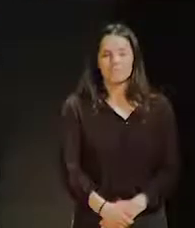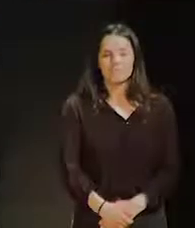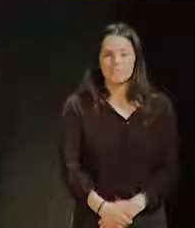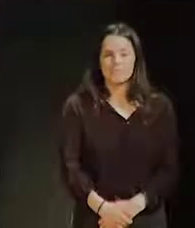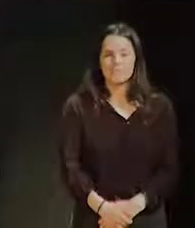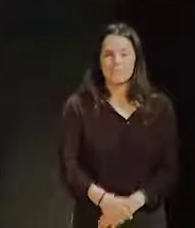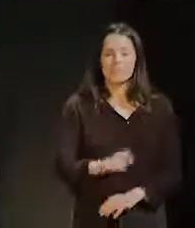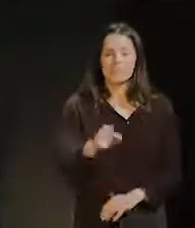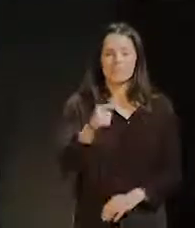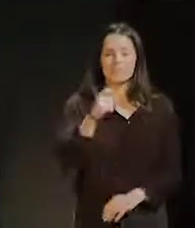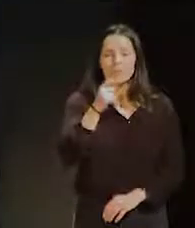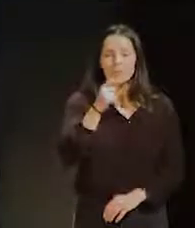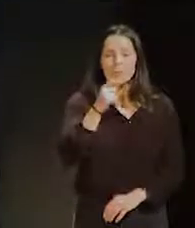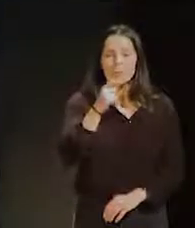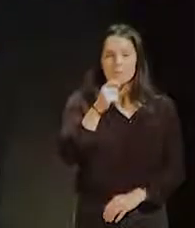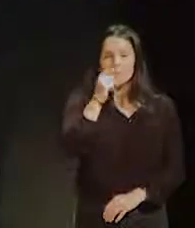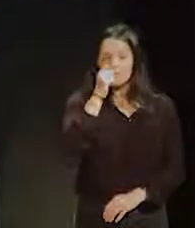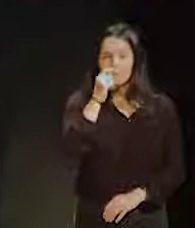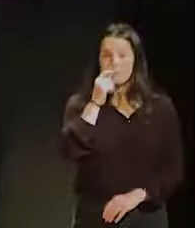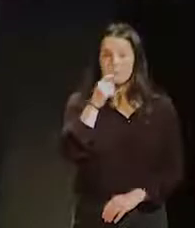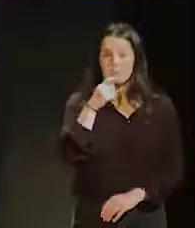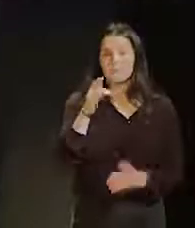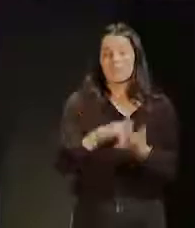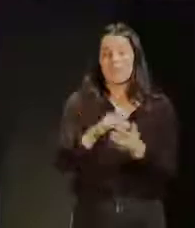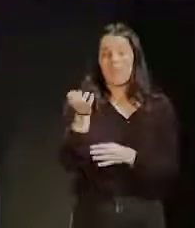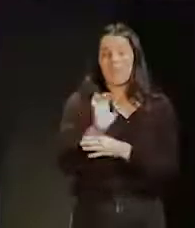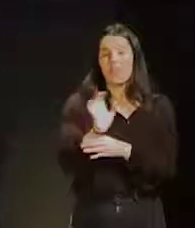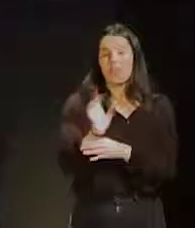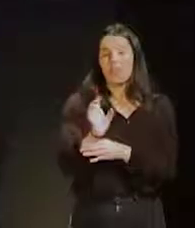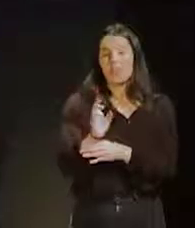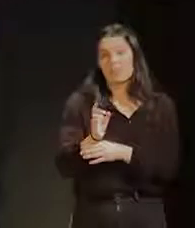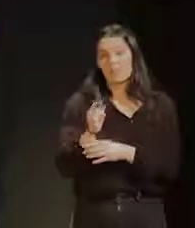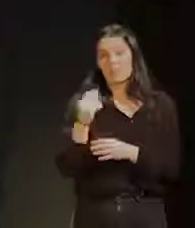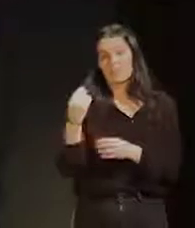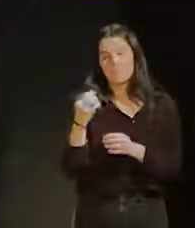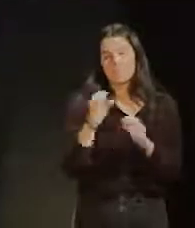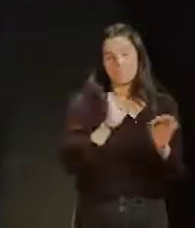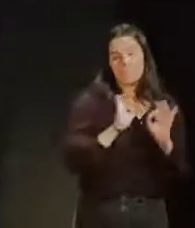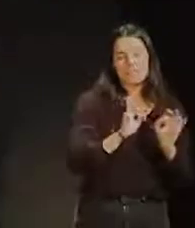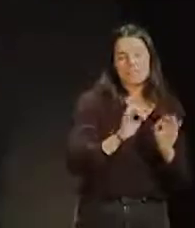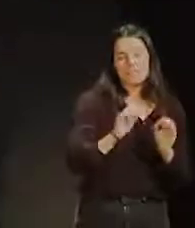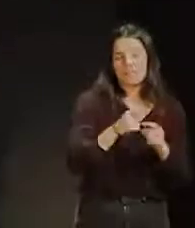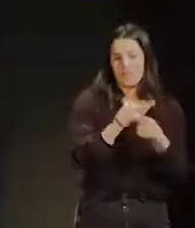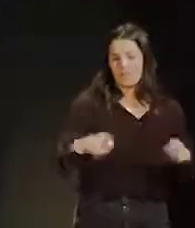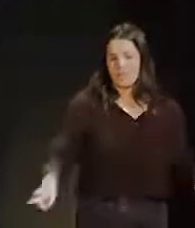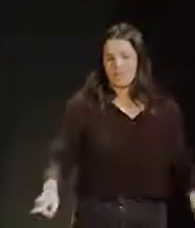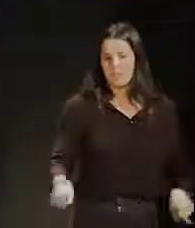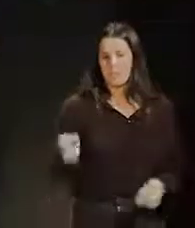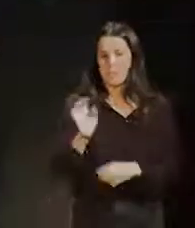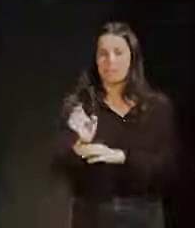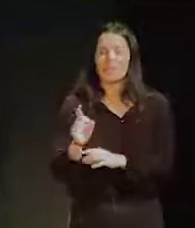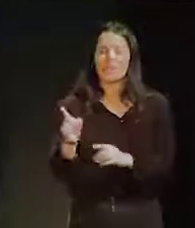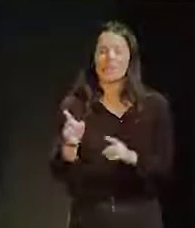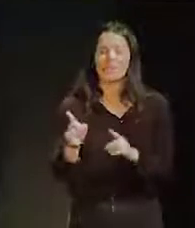Y eso un poco más, anche con el cinema me pasa, pero con el cinema es más difícil porque el cinema siempre es un poco más